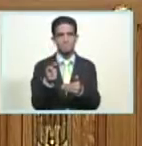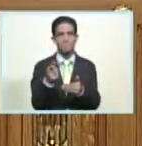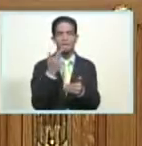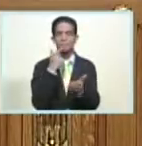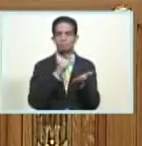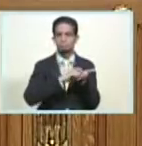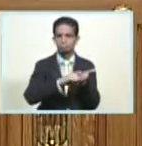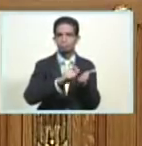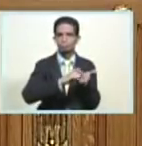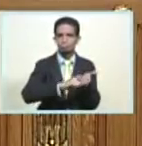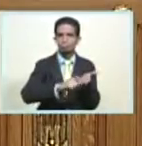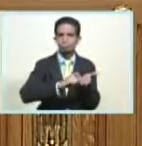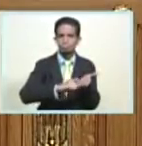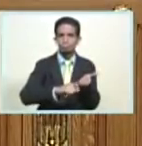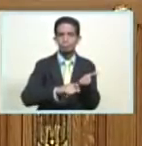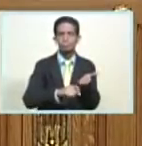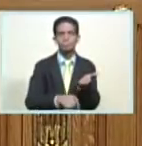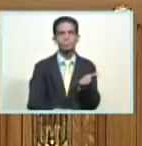que tomar nota.